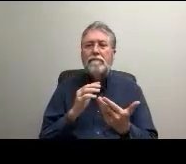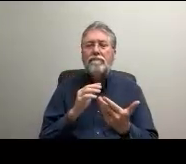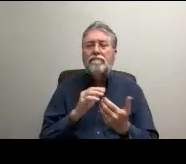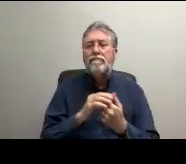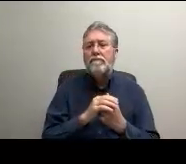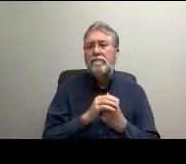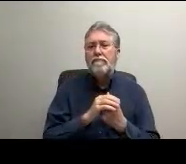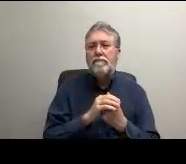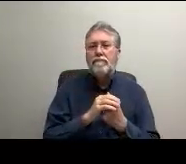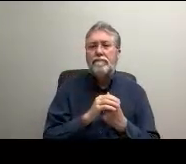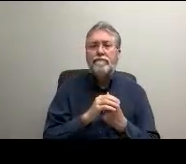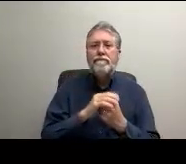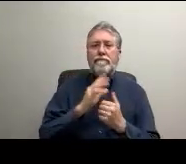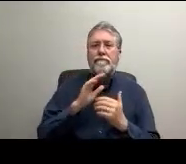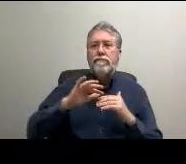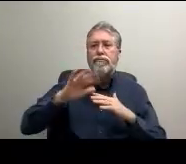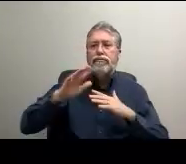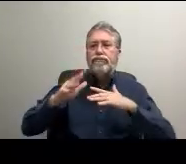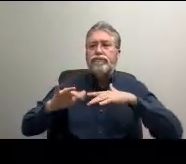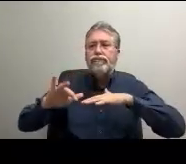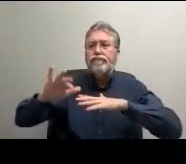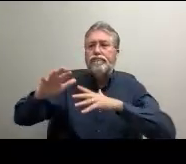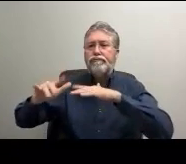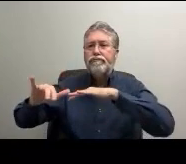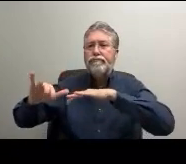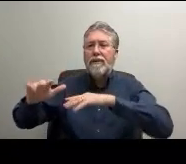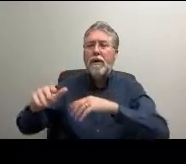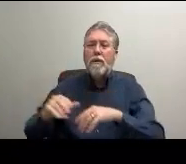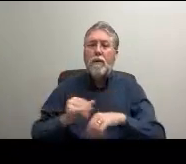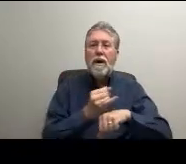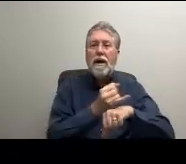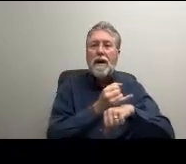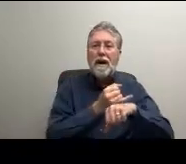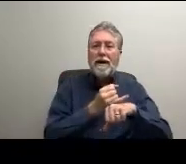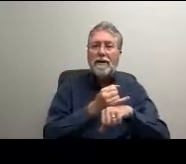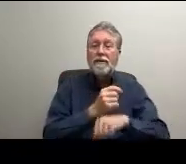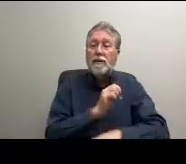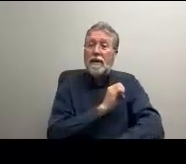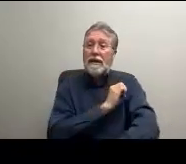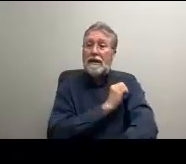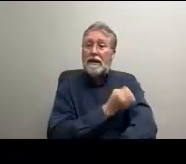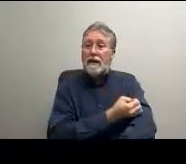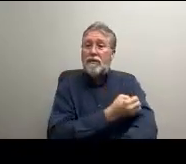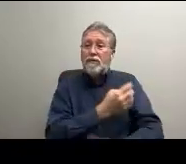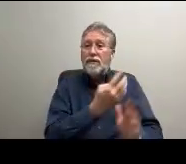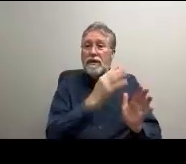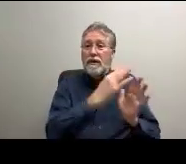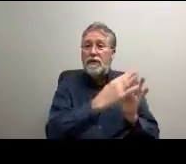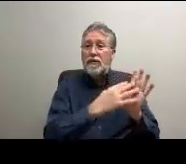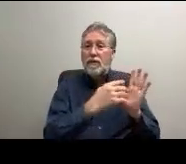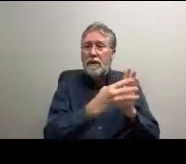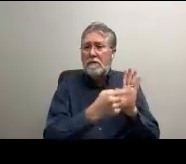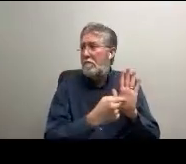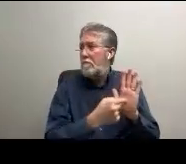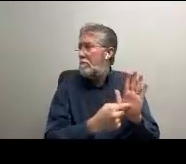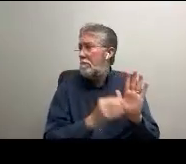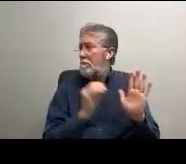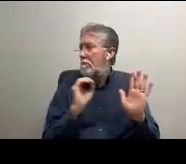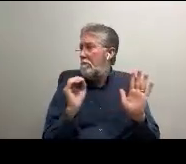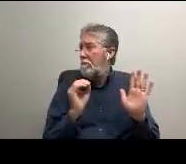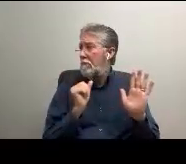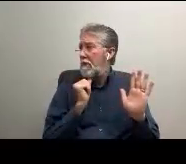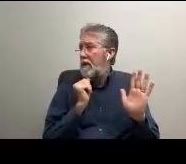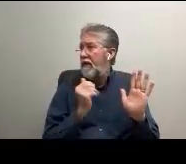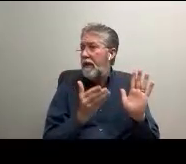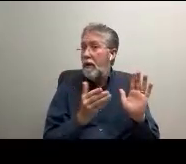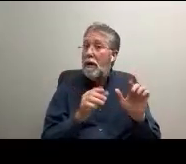como el agua o una isla. En la información de la red energética se muestra que no hay nada allí, pero en realidad